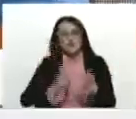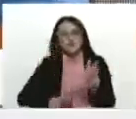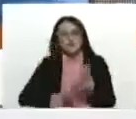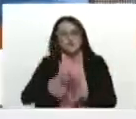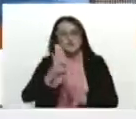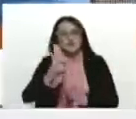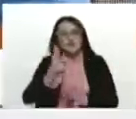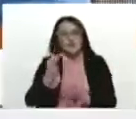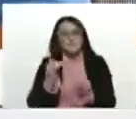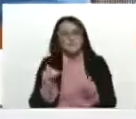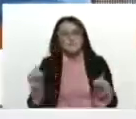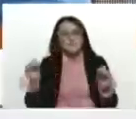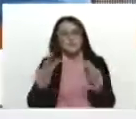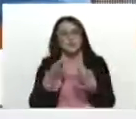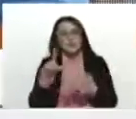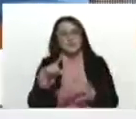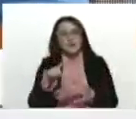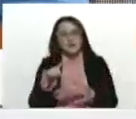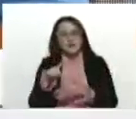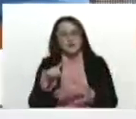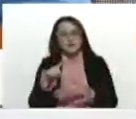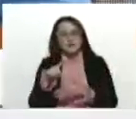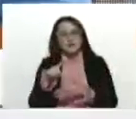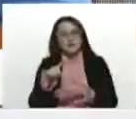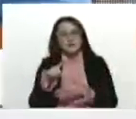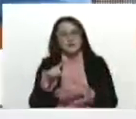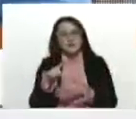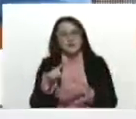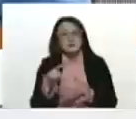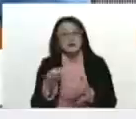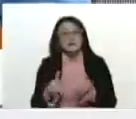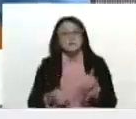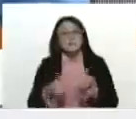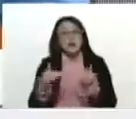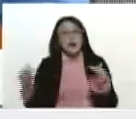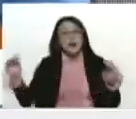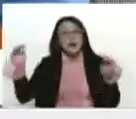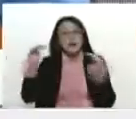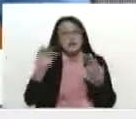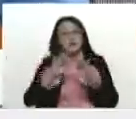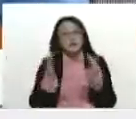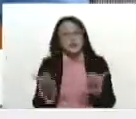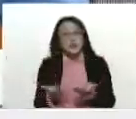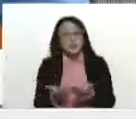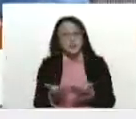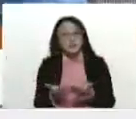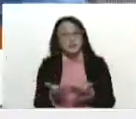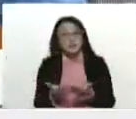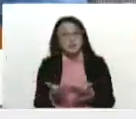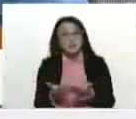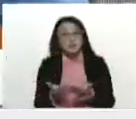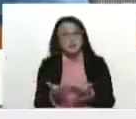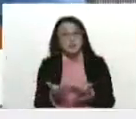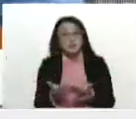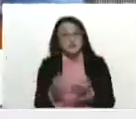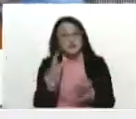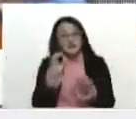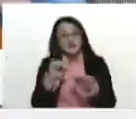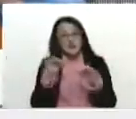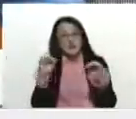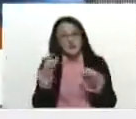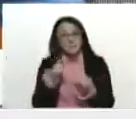más alta de toda América Latina y de las más altas del mundo tal vez solo superada por Guyana que descubrió petróleo